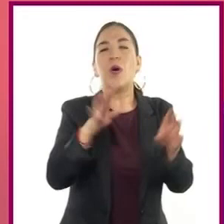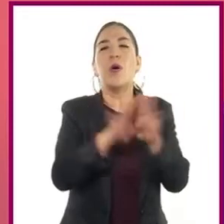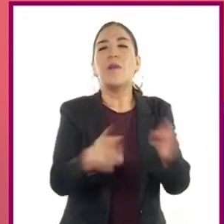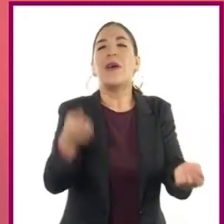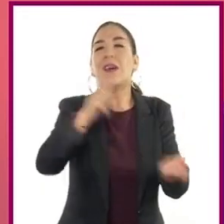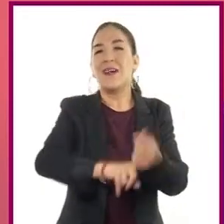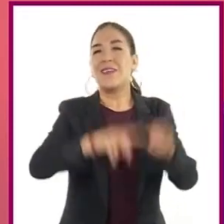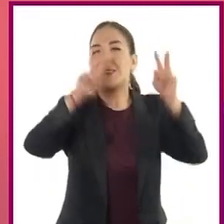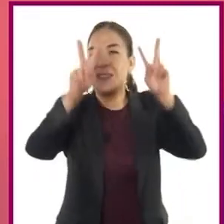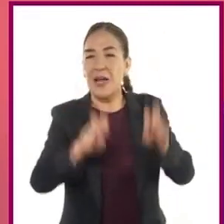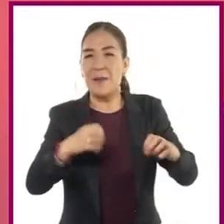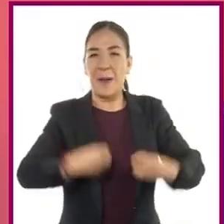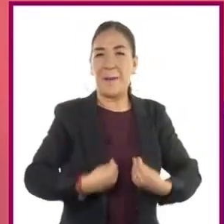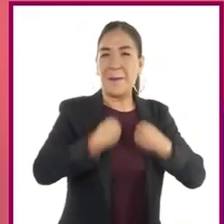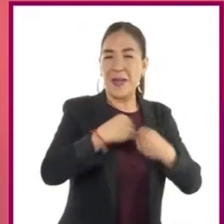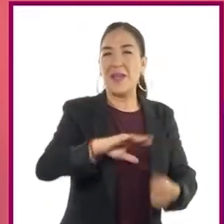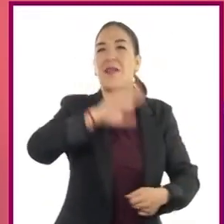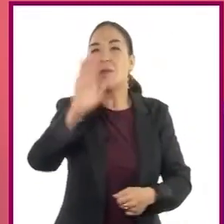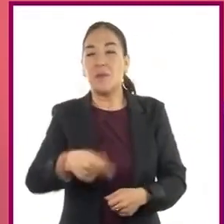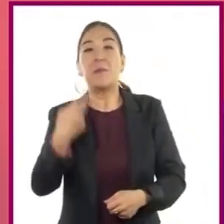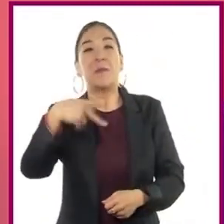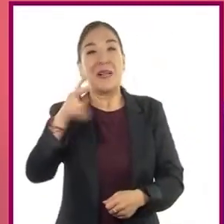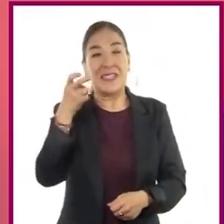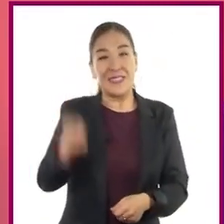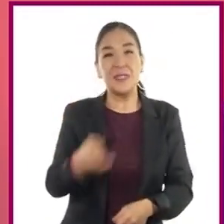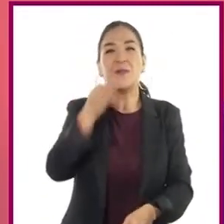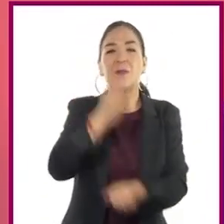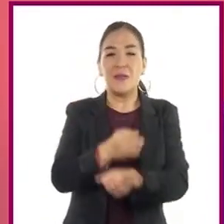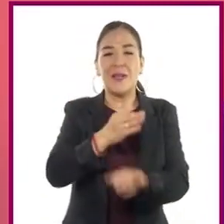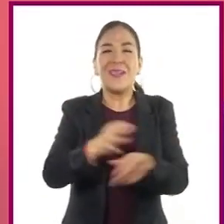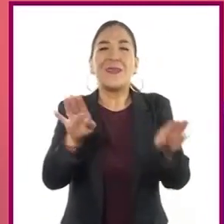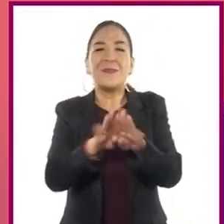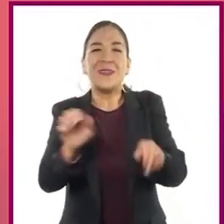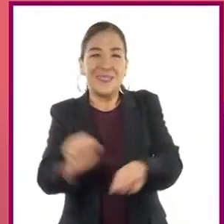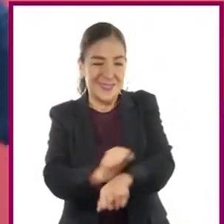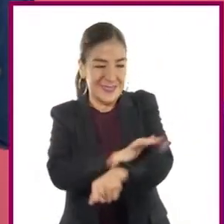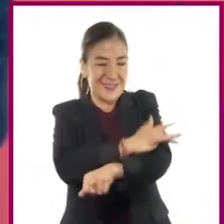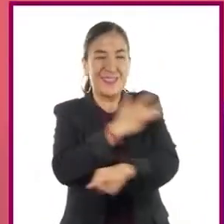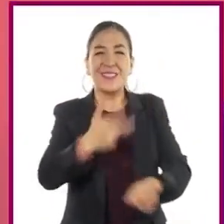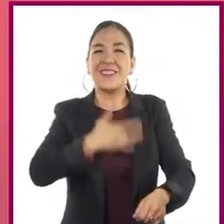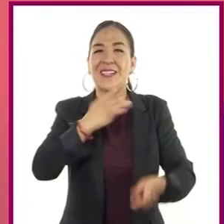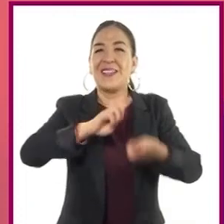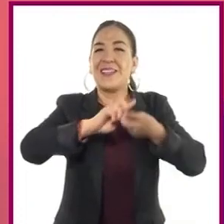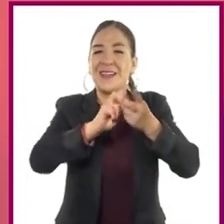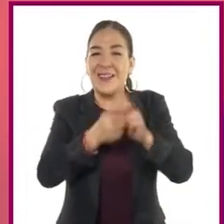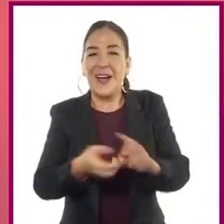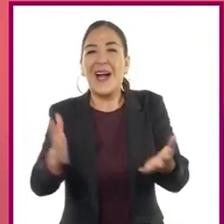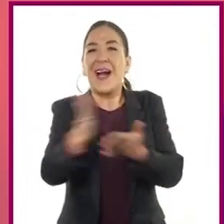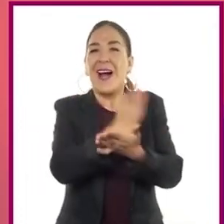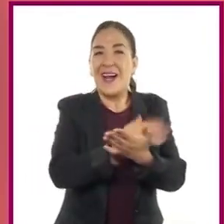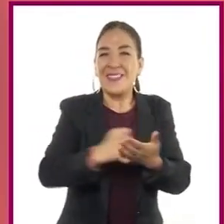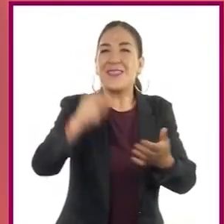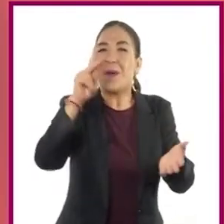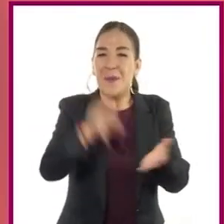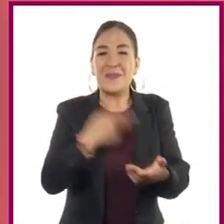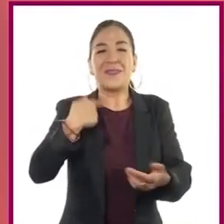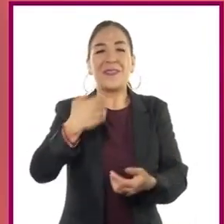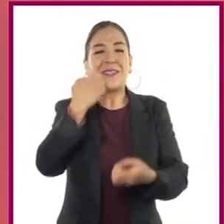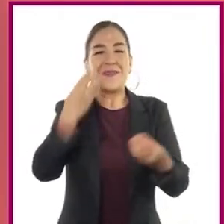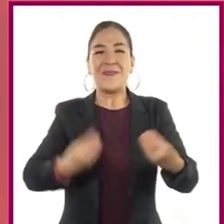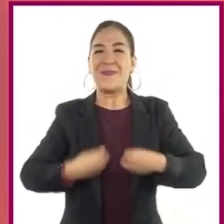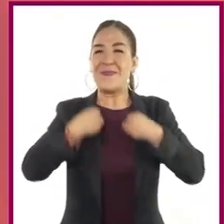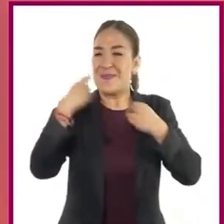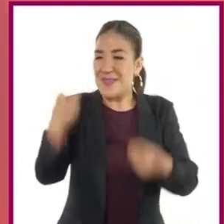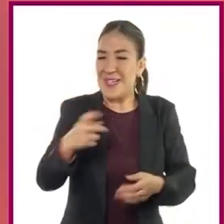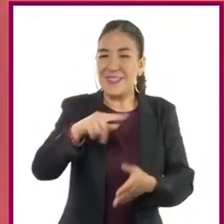el tema de la vida y la muerte, pero está en la nostalgia que sentí, las ganas de volver a vivir eso. Muy bien,